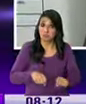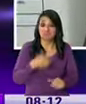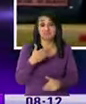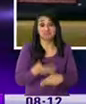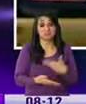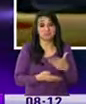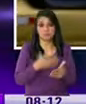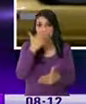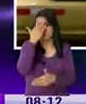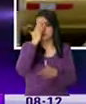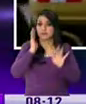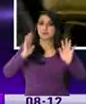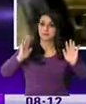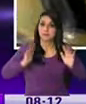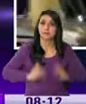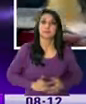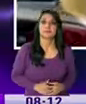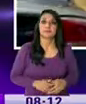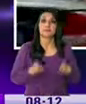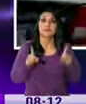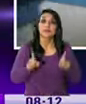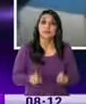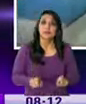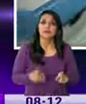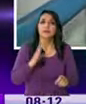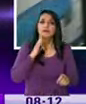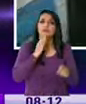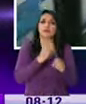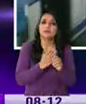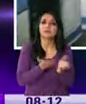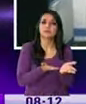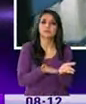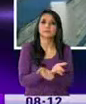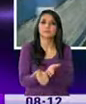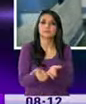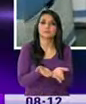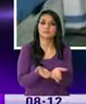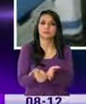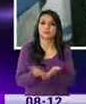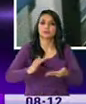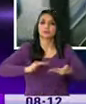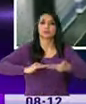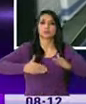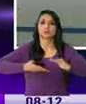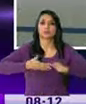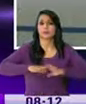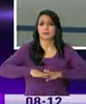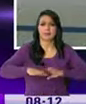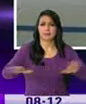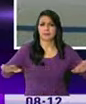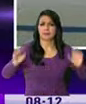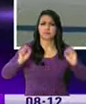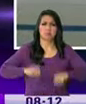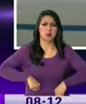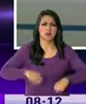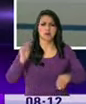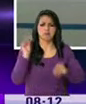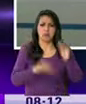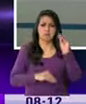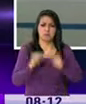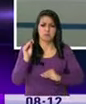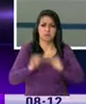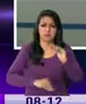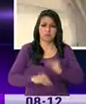sabremos con el tiempo. Todo esto tiene que tener un buen fin, que es el servicio a la comunidad. Es todo. Pueden poner todos